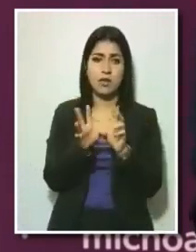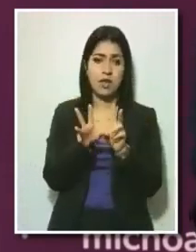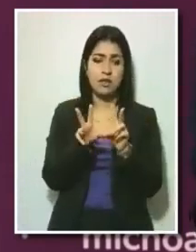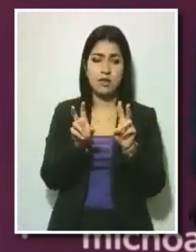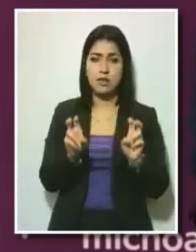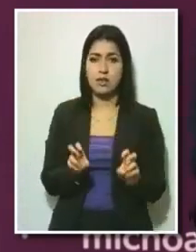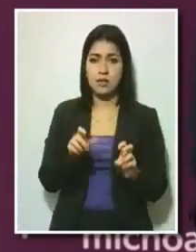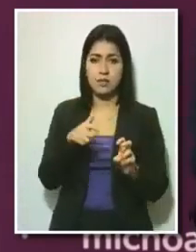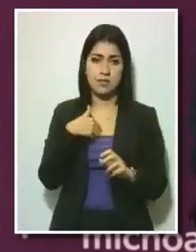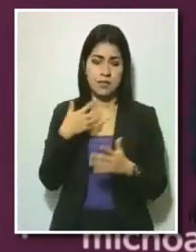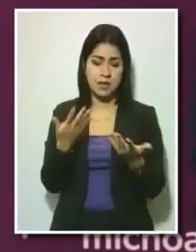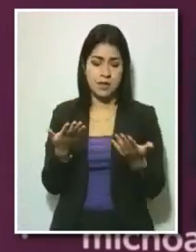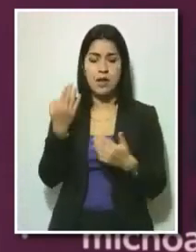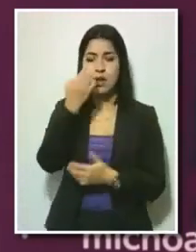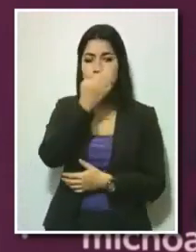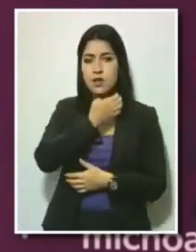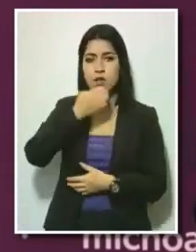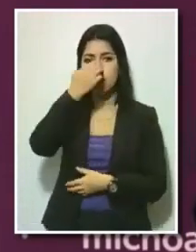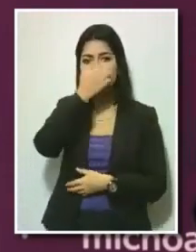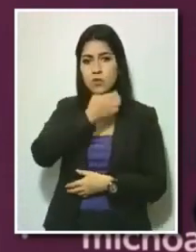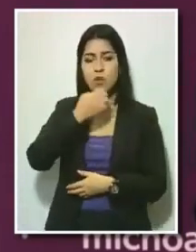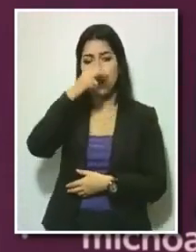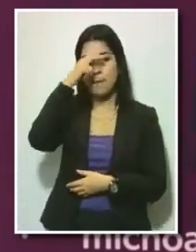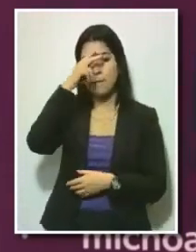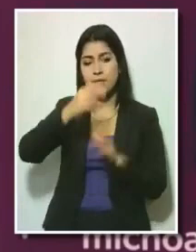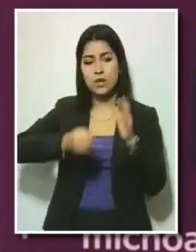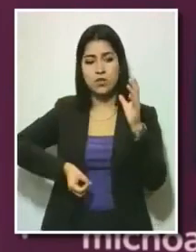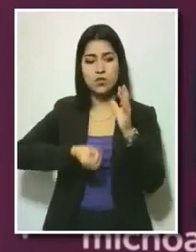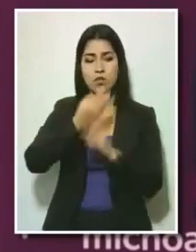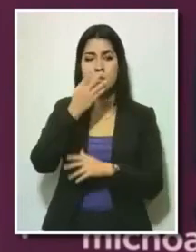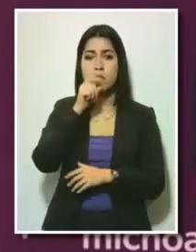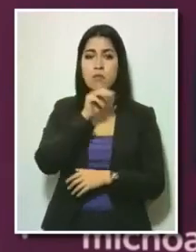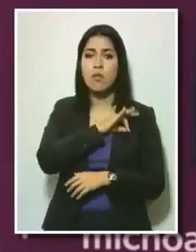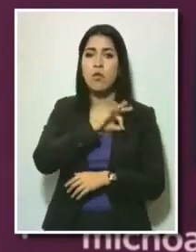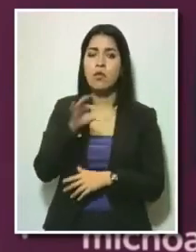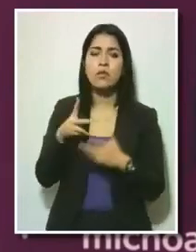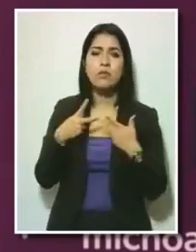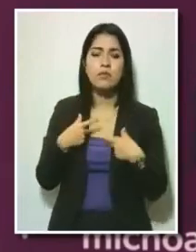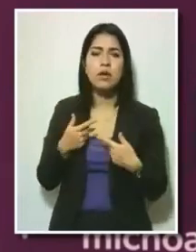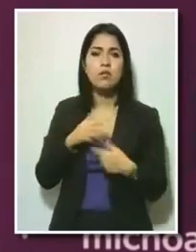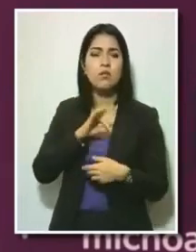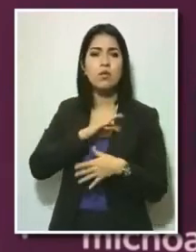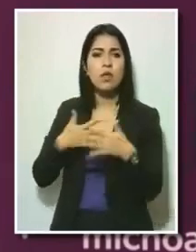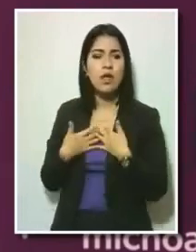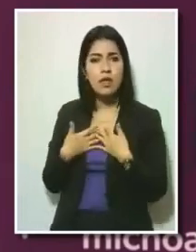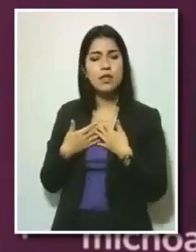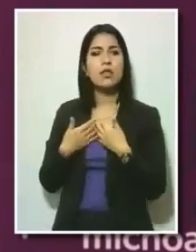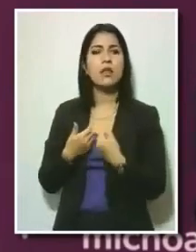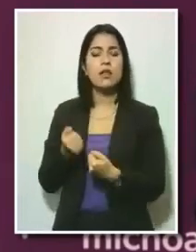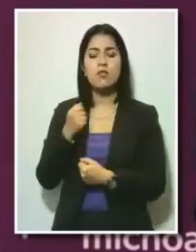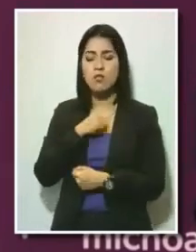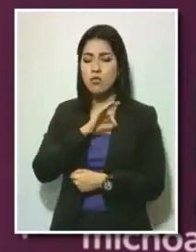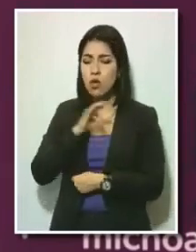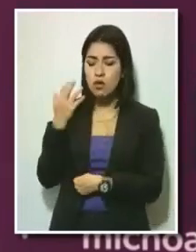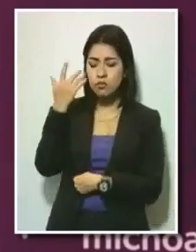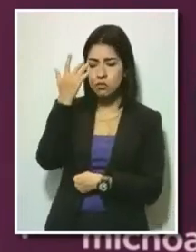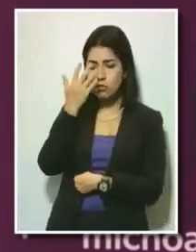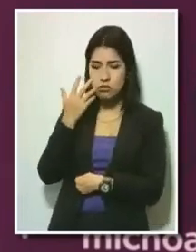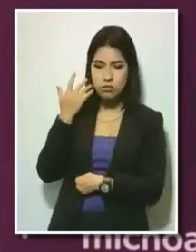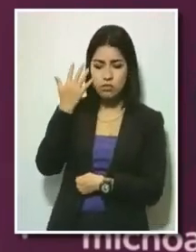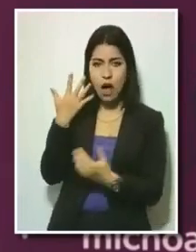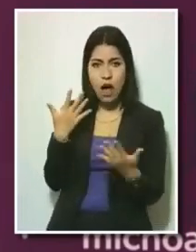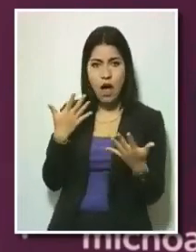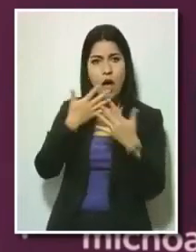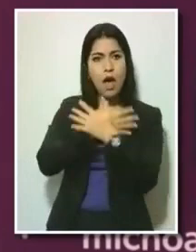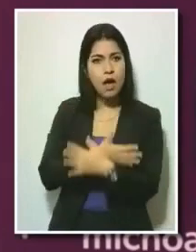hoy con la nueva escuela mexicana. Tener sujetos críticos, tener sujetos reflexivos y sobre